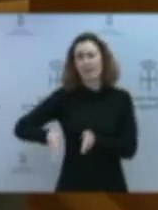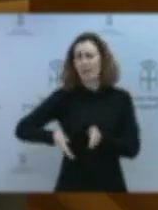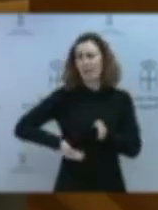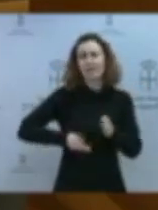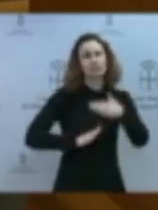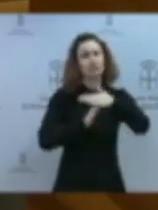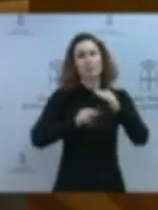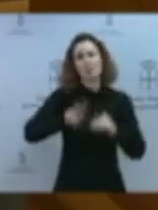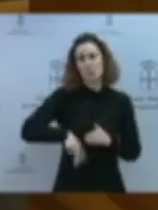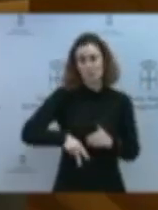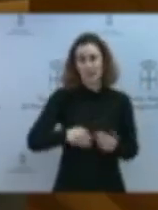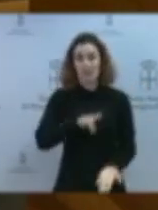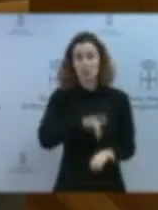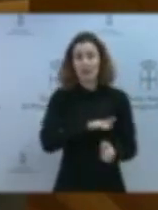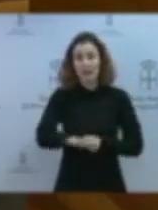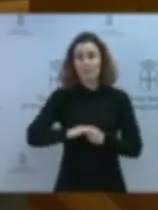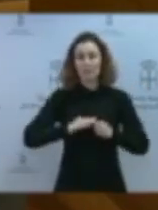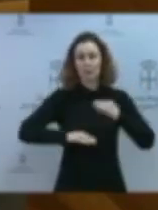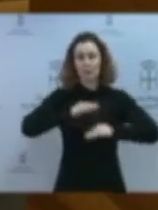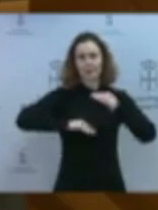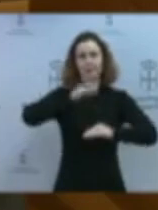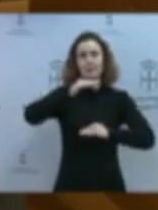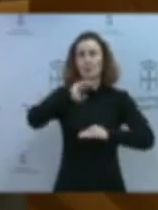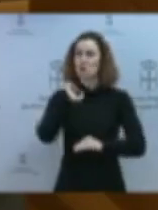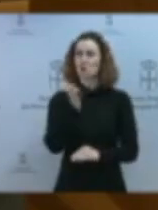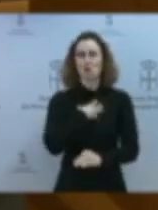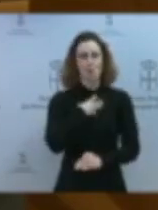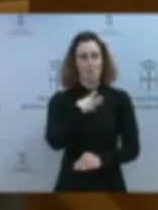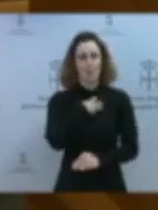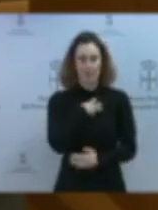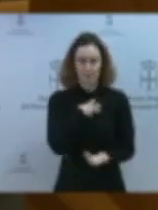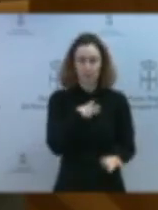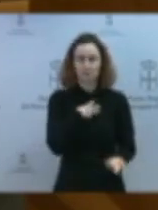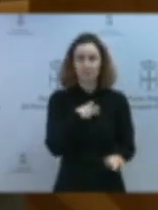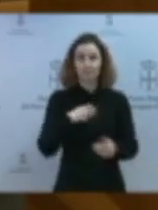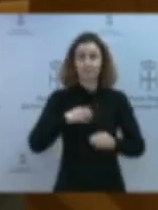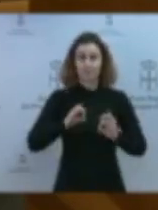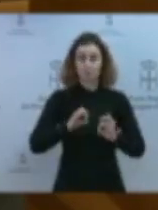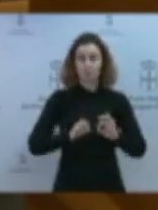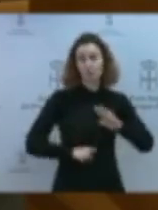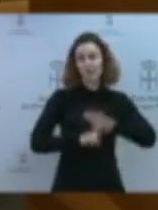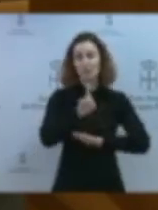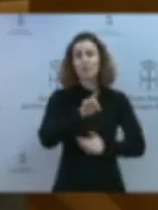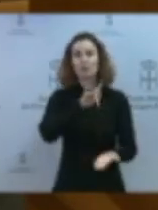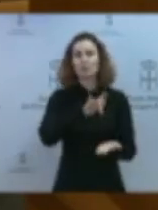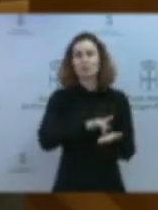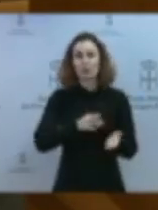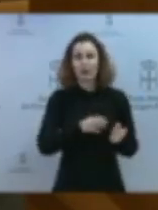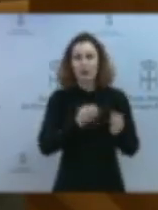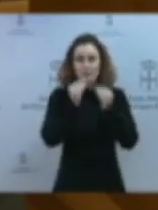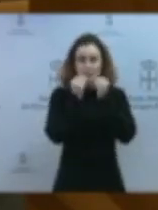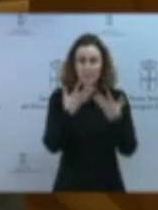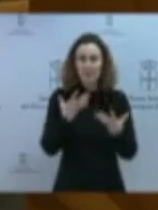no somos capaces de que esa evolución se haga de una manera encauzada y marcando objetivos claros y